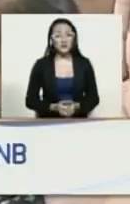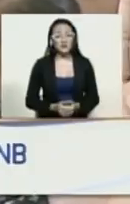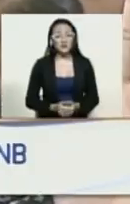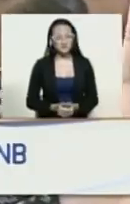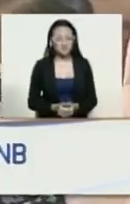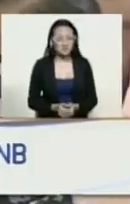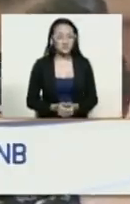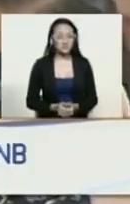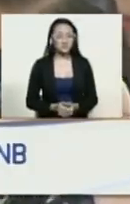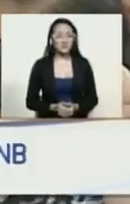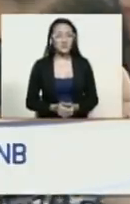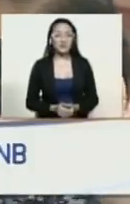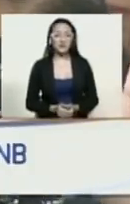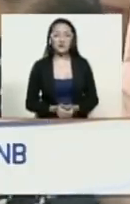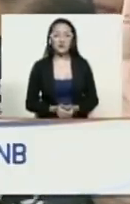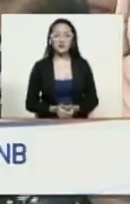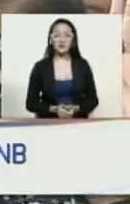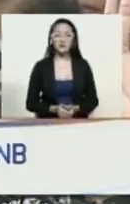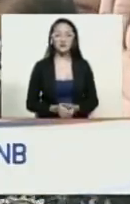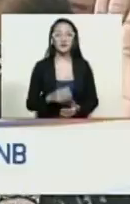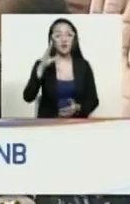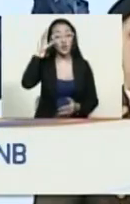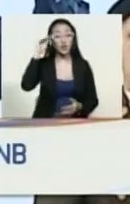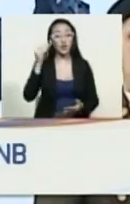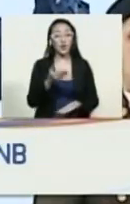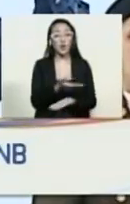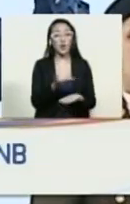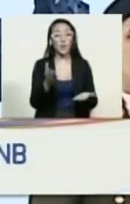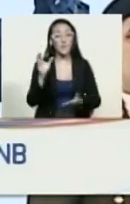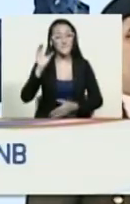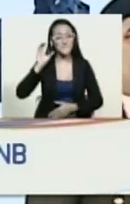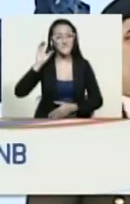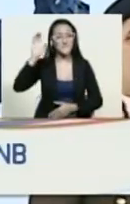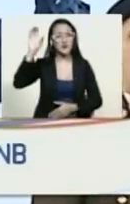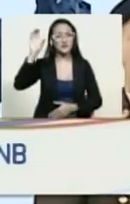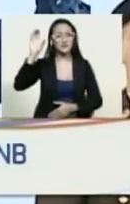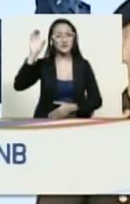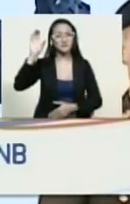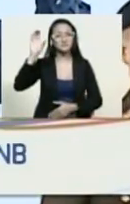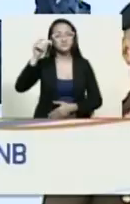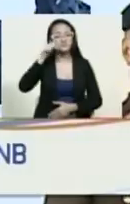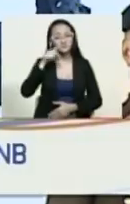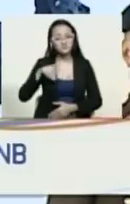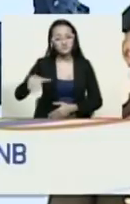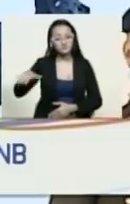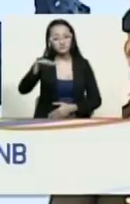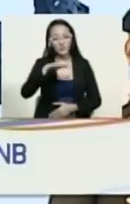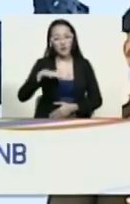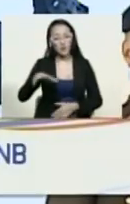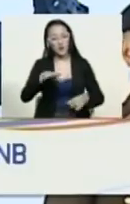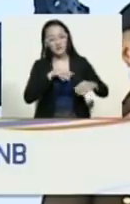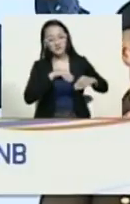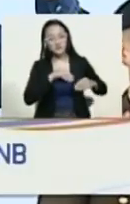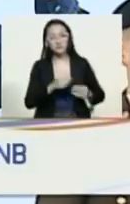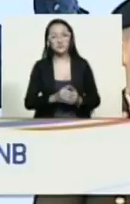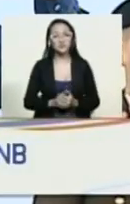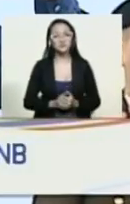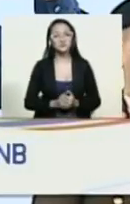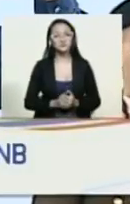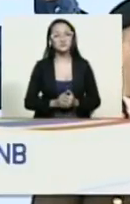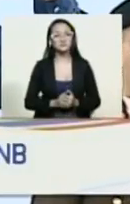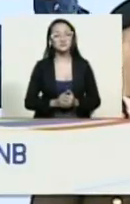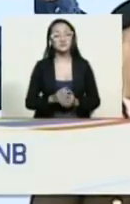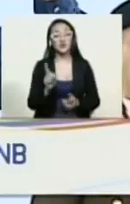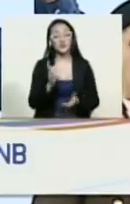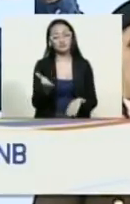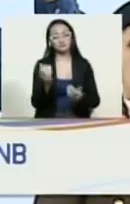juro! Si así lo hicieren, que Dios, la patria y el pueblo se lo reconozcan, sino que se los